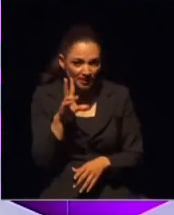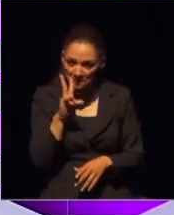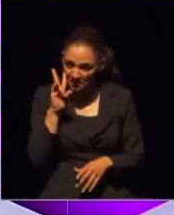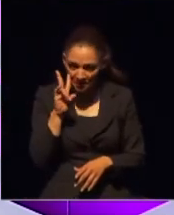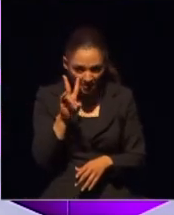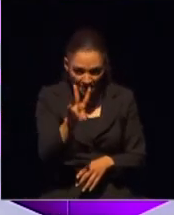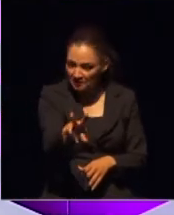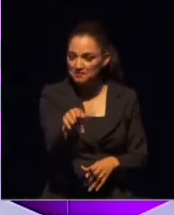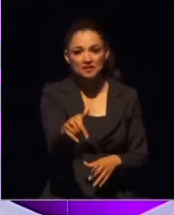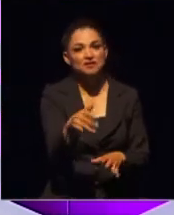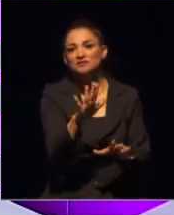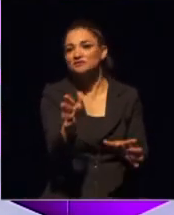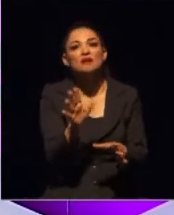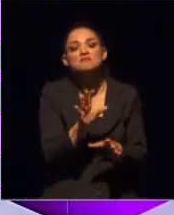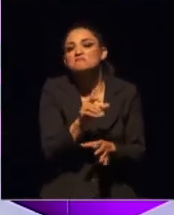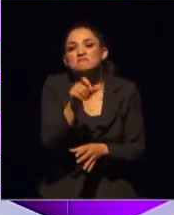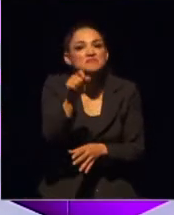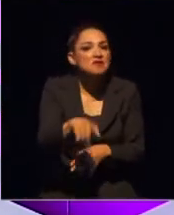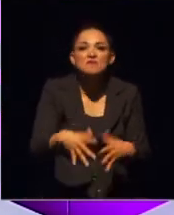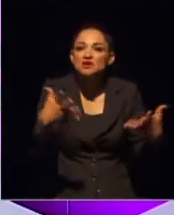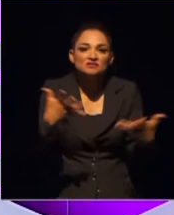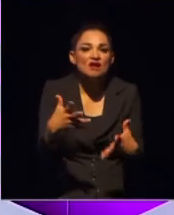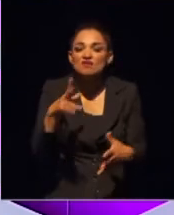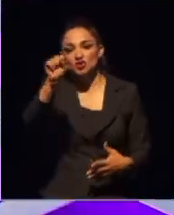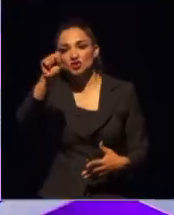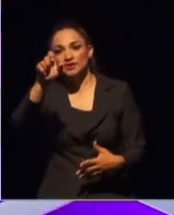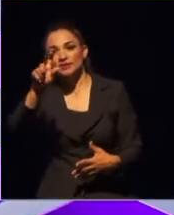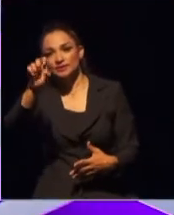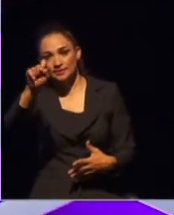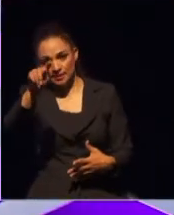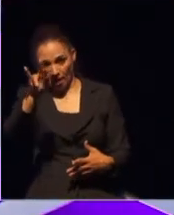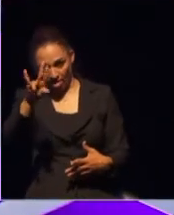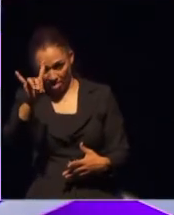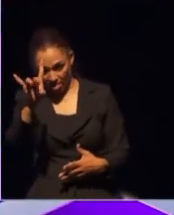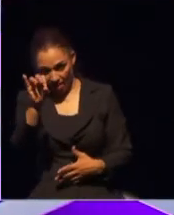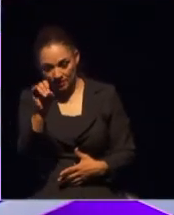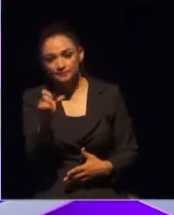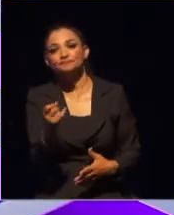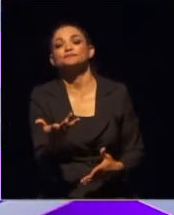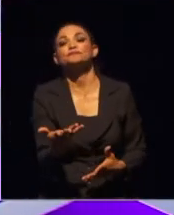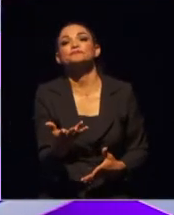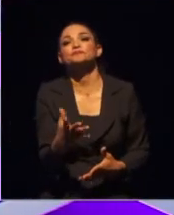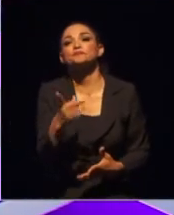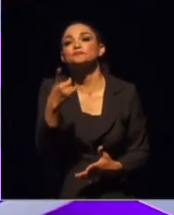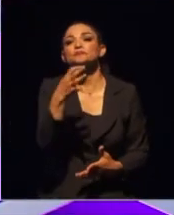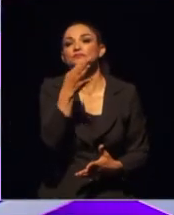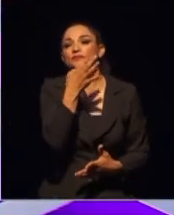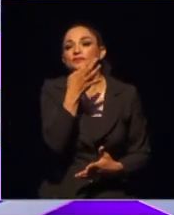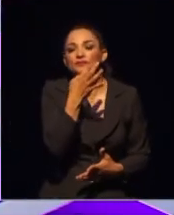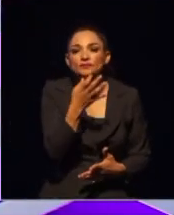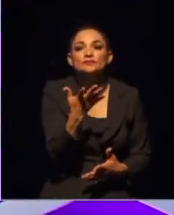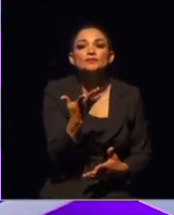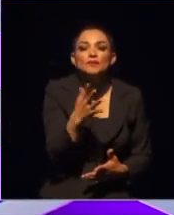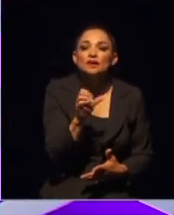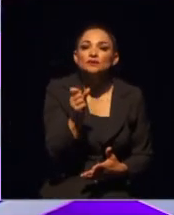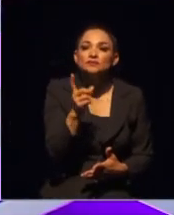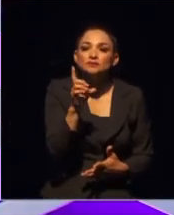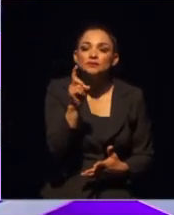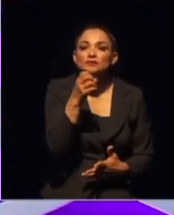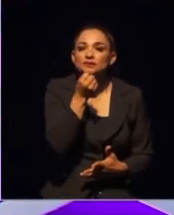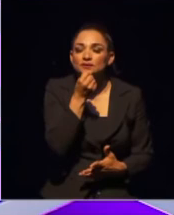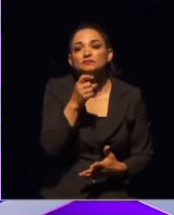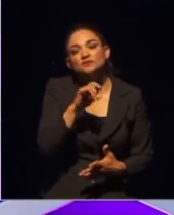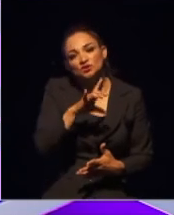amigo, pues tampoco lo hicieron cuando ya gobernaron Culiacán. Yo creo que Robespierre Lizárraga y Jesús